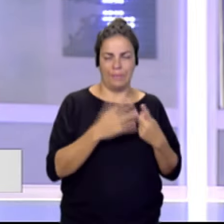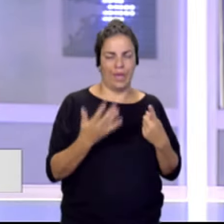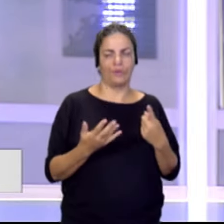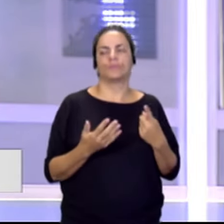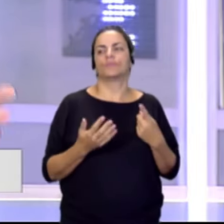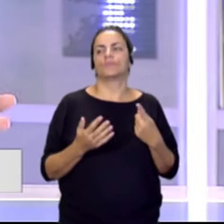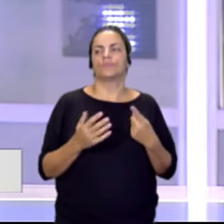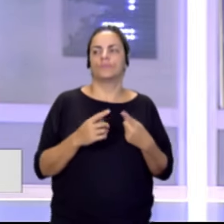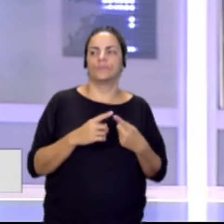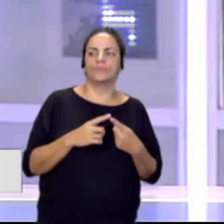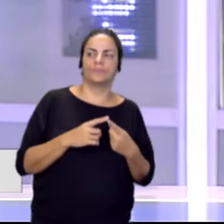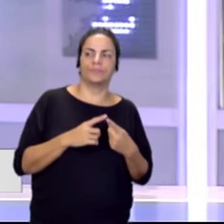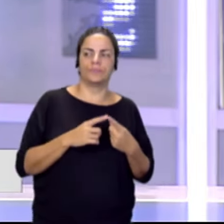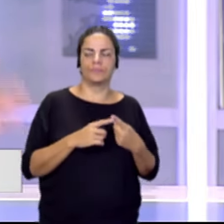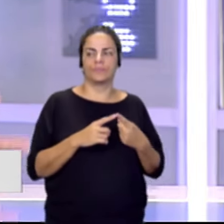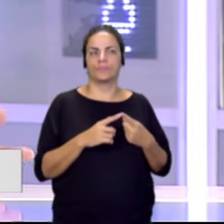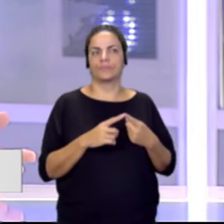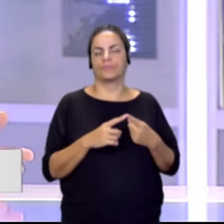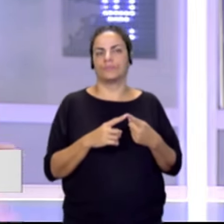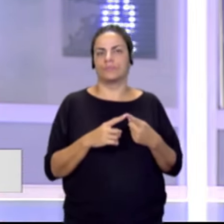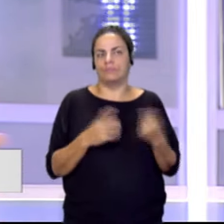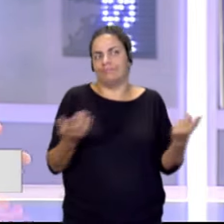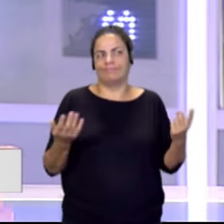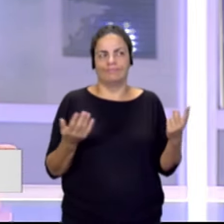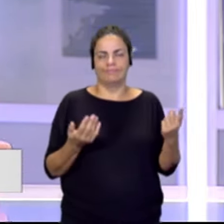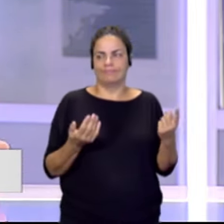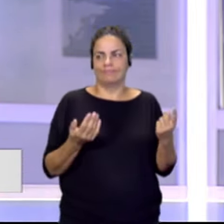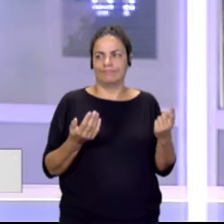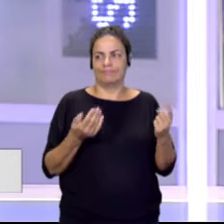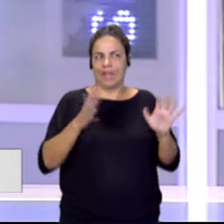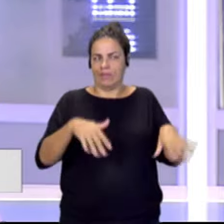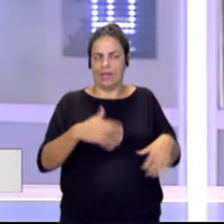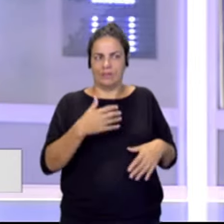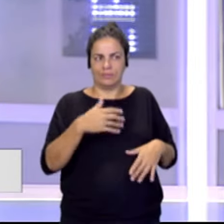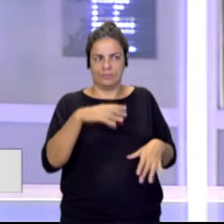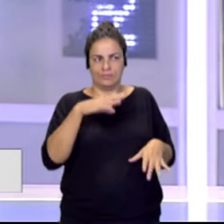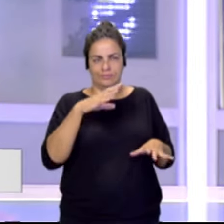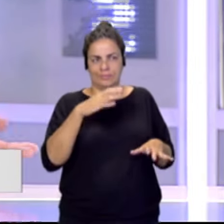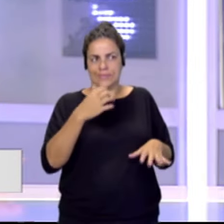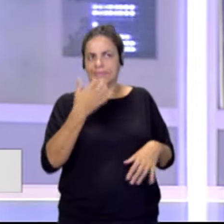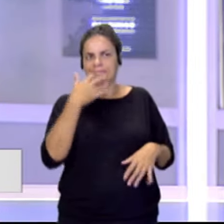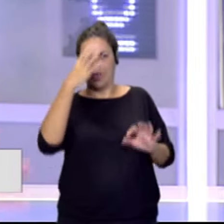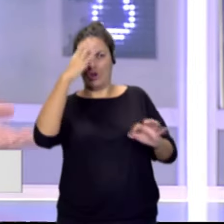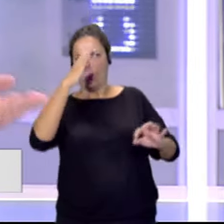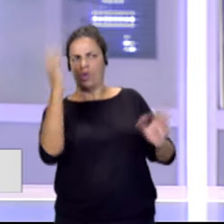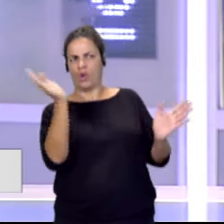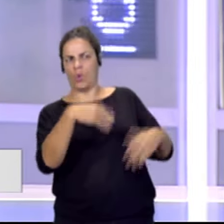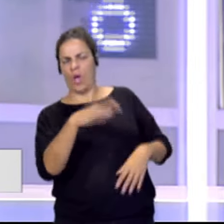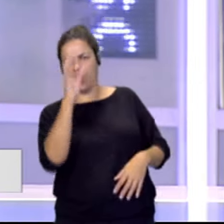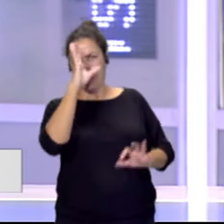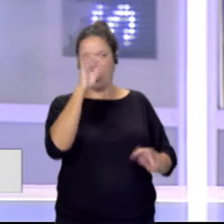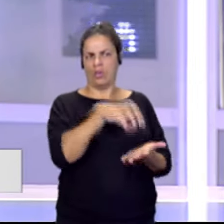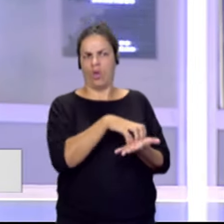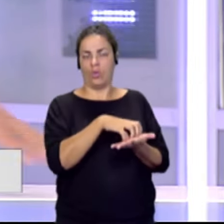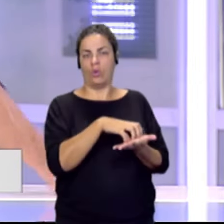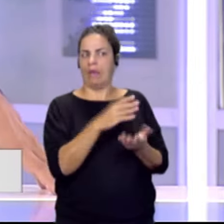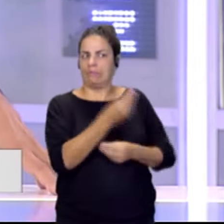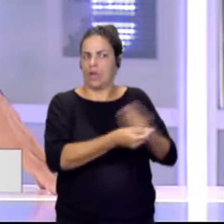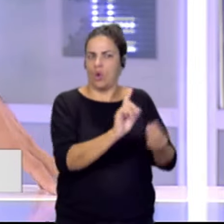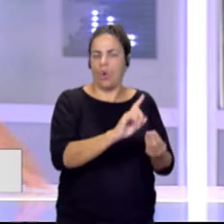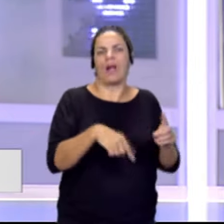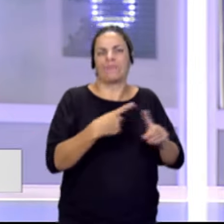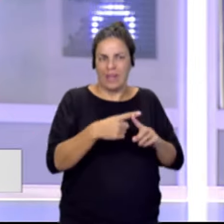de alguna manera ponga a prueba el sentido común no lo deberíamos hacer y obviamente no mostrarlo en las redes sociales porque al final tiene consecuencias, ¿no? Yo, para